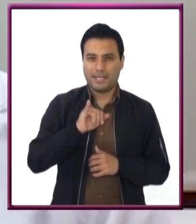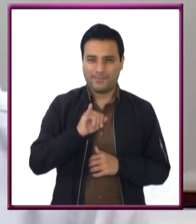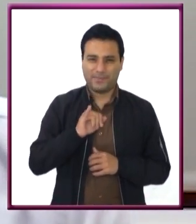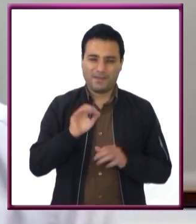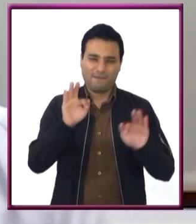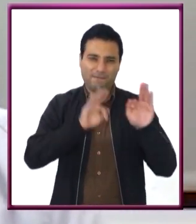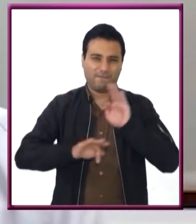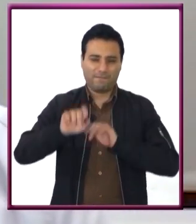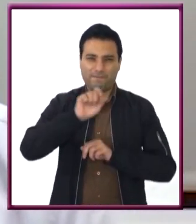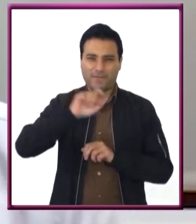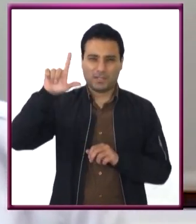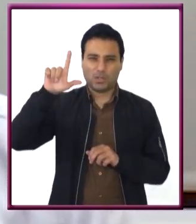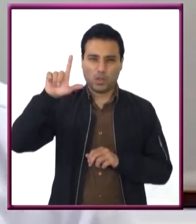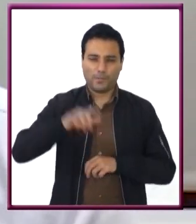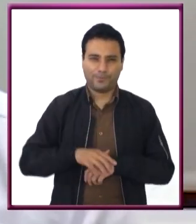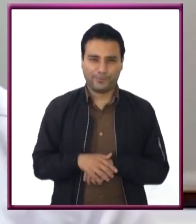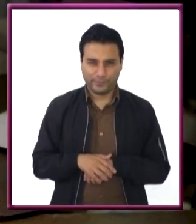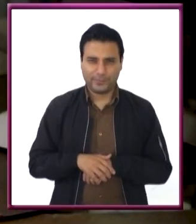físico suizo.